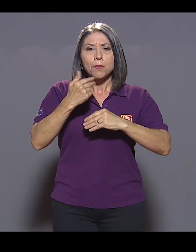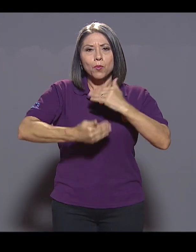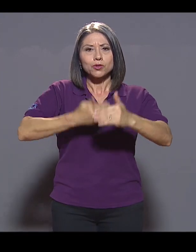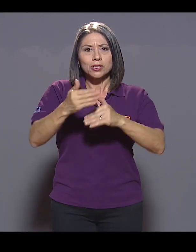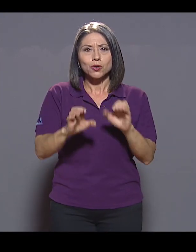desde 1948 con la promulgación de los derechos humanos. Tenemos documentación a nivel nacional